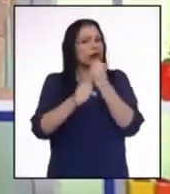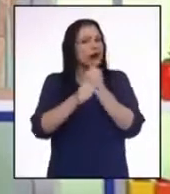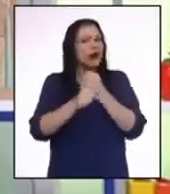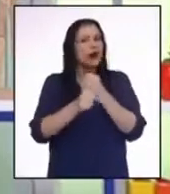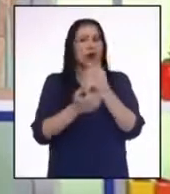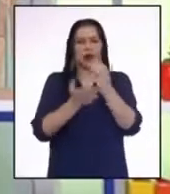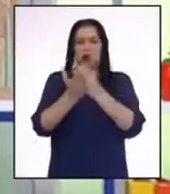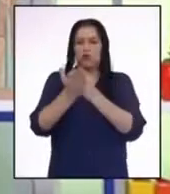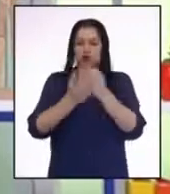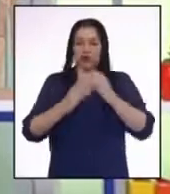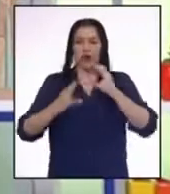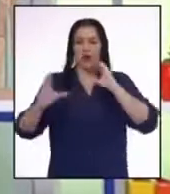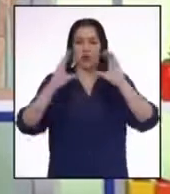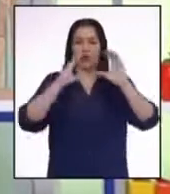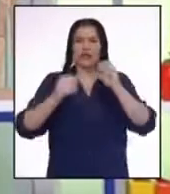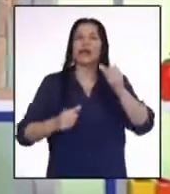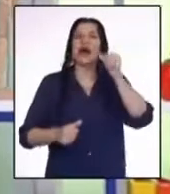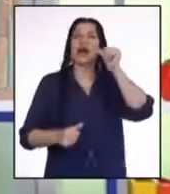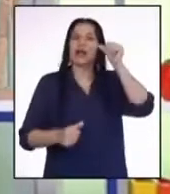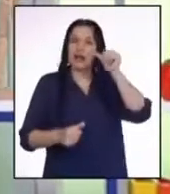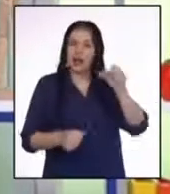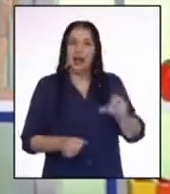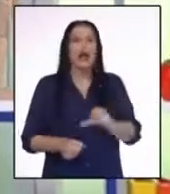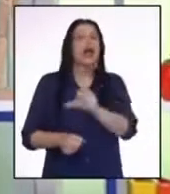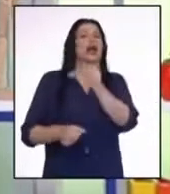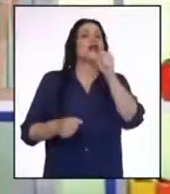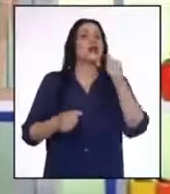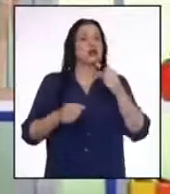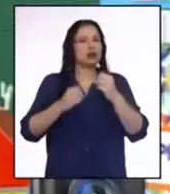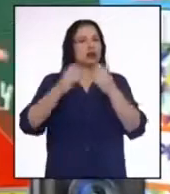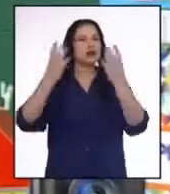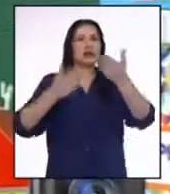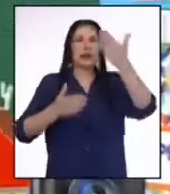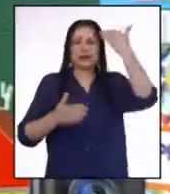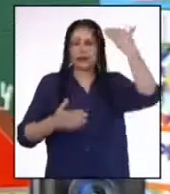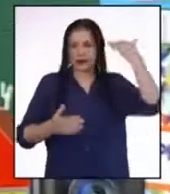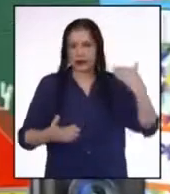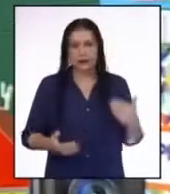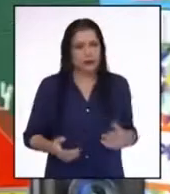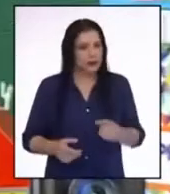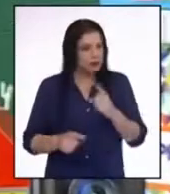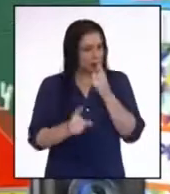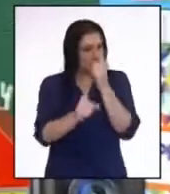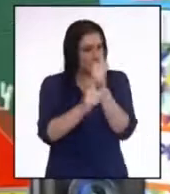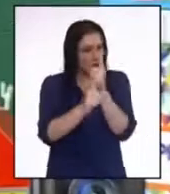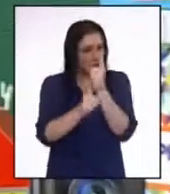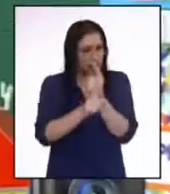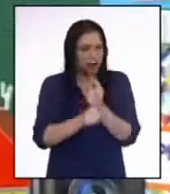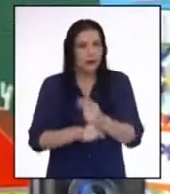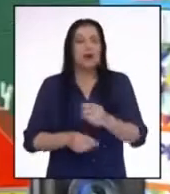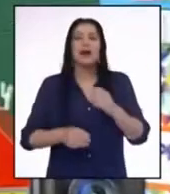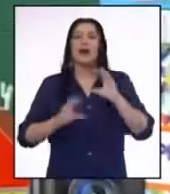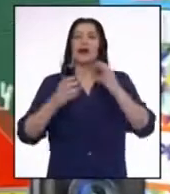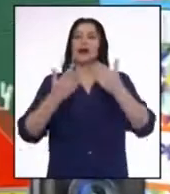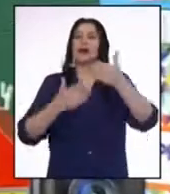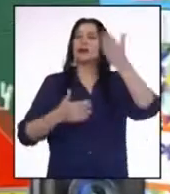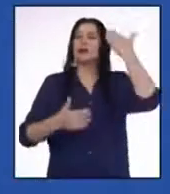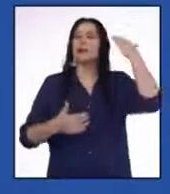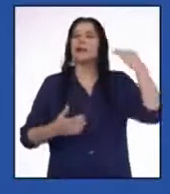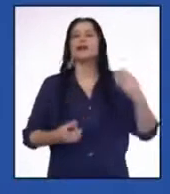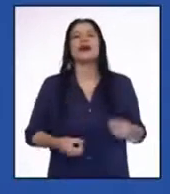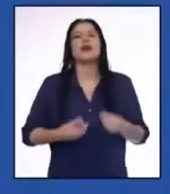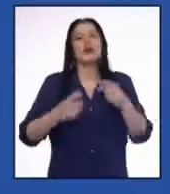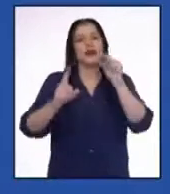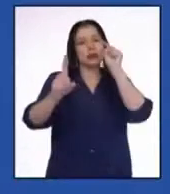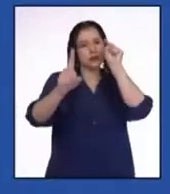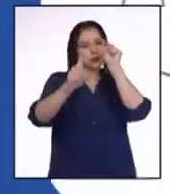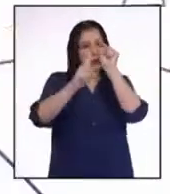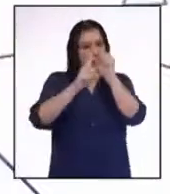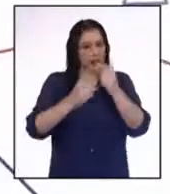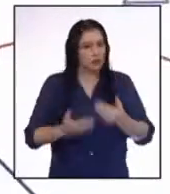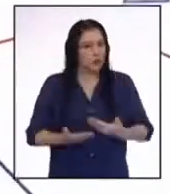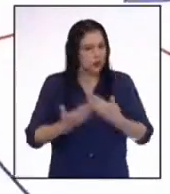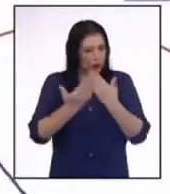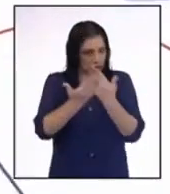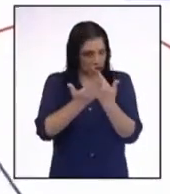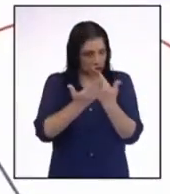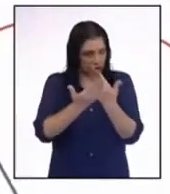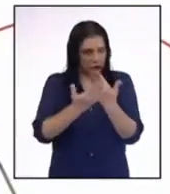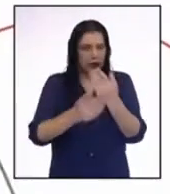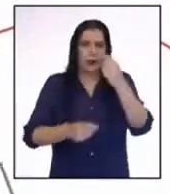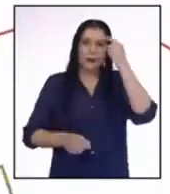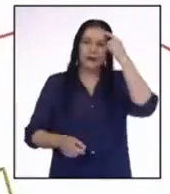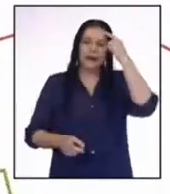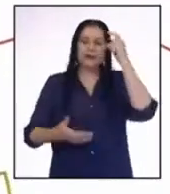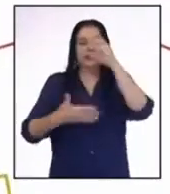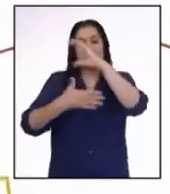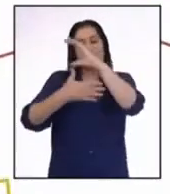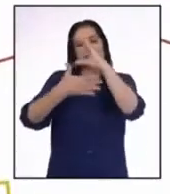comunicación el día de ayer y otras áreas en los días anteriores. Así es, y en el programa anterior dejamos este reto. Considerando